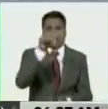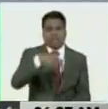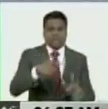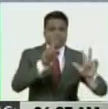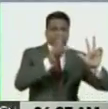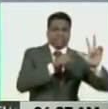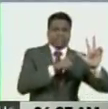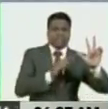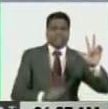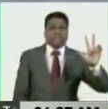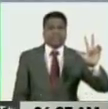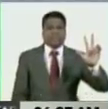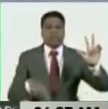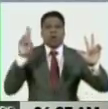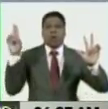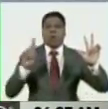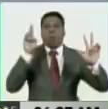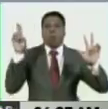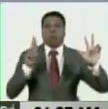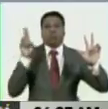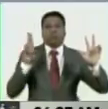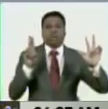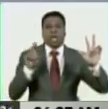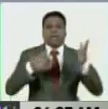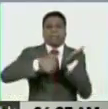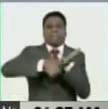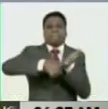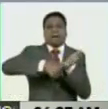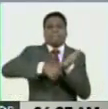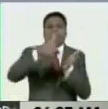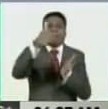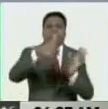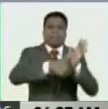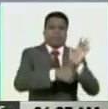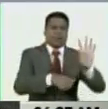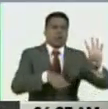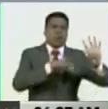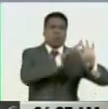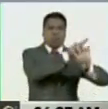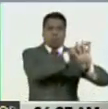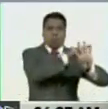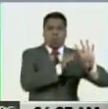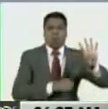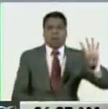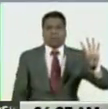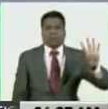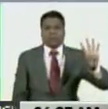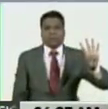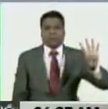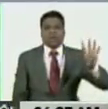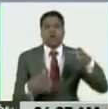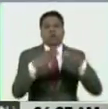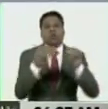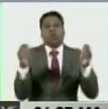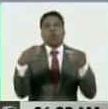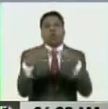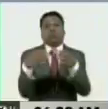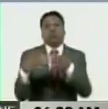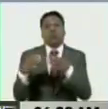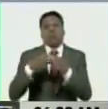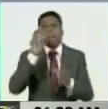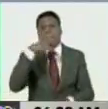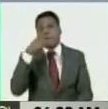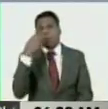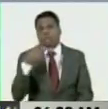3, utilizar el sistema biométrico. 4, todas aquellas organizaciones políticas